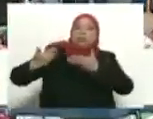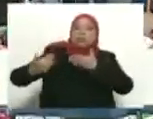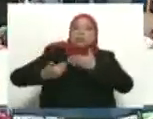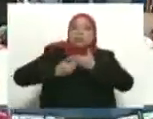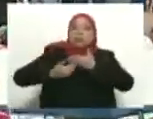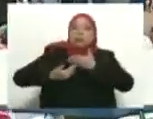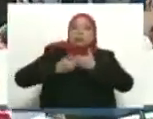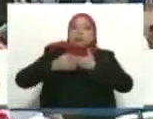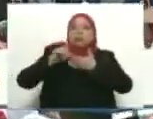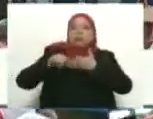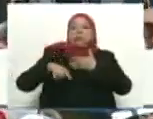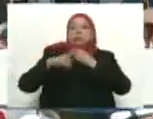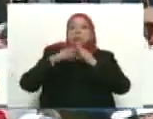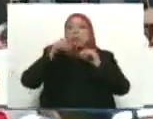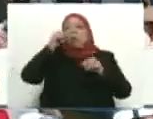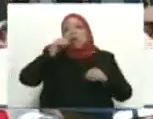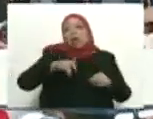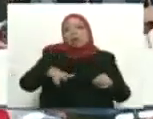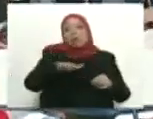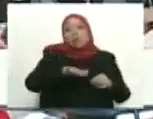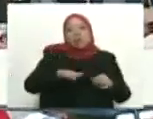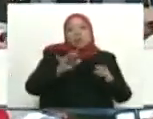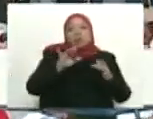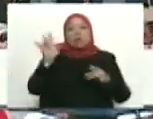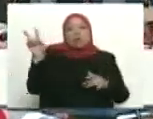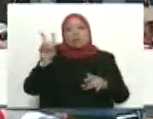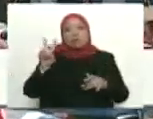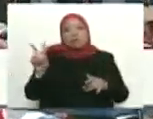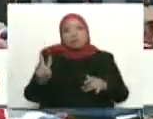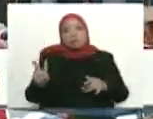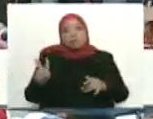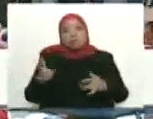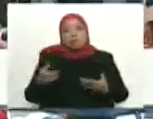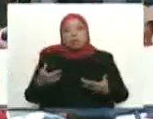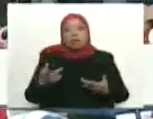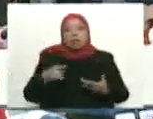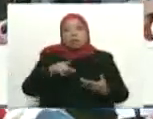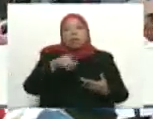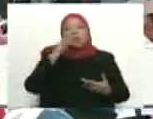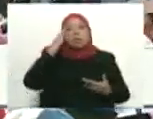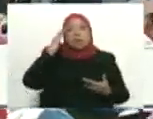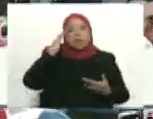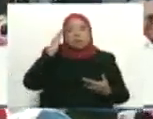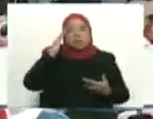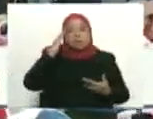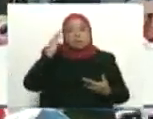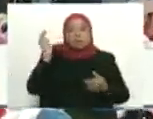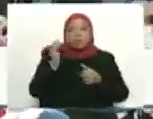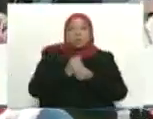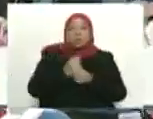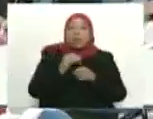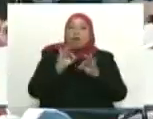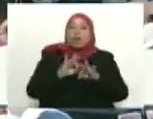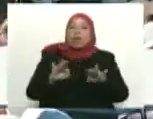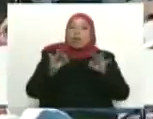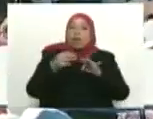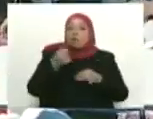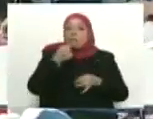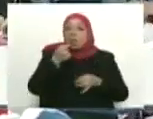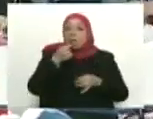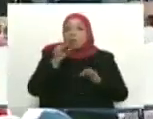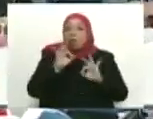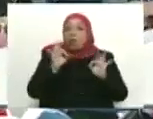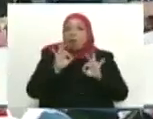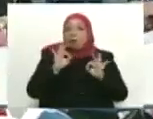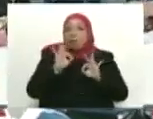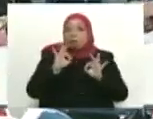iban directo al pueblo de Venezuela. Hubo tiempo aquí, ustedes lo saben, que no se conseguía, pero ni una medicina.